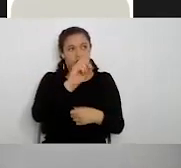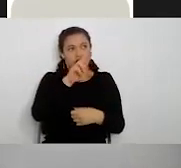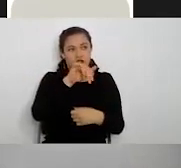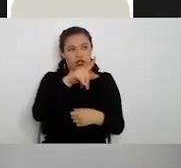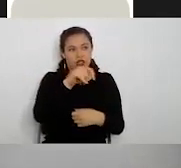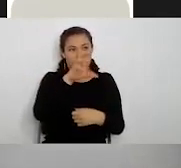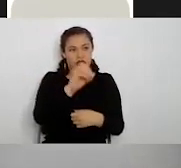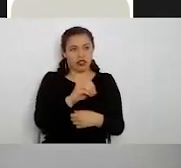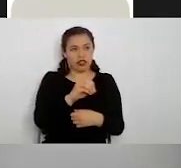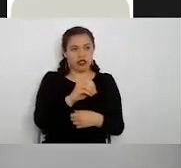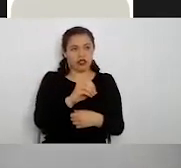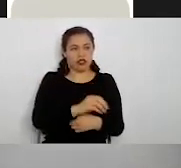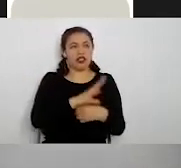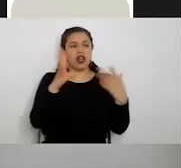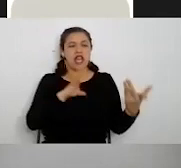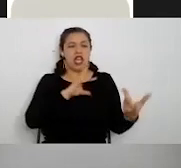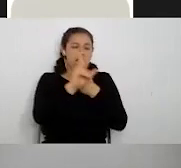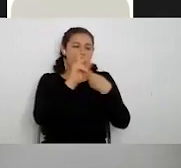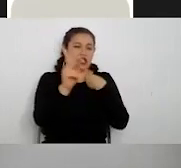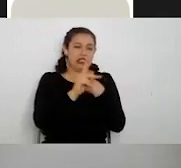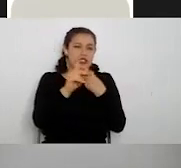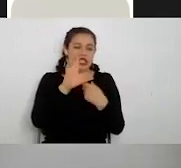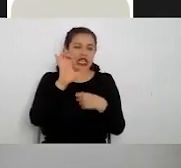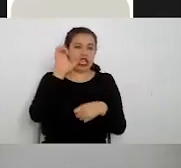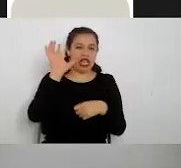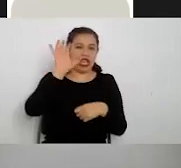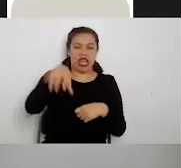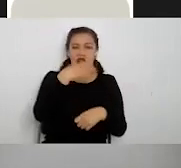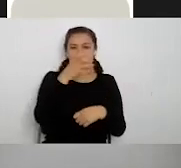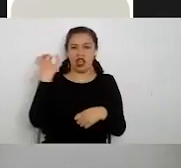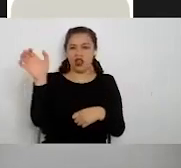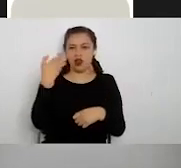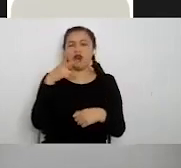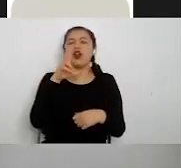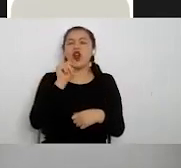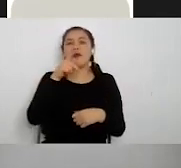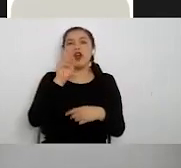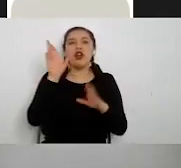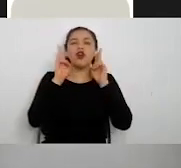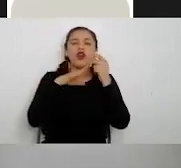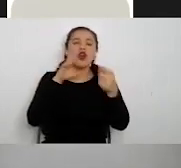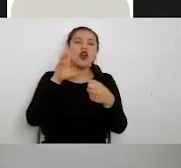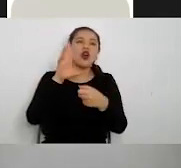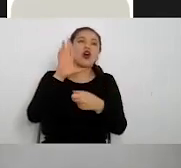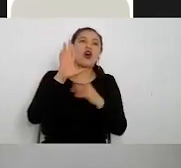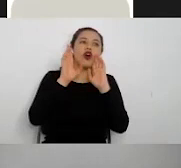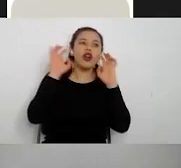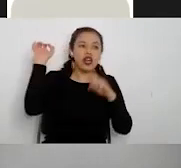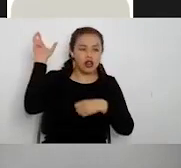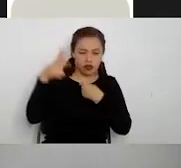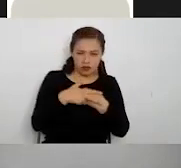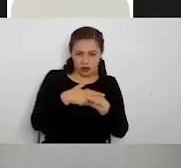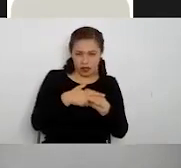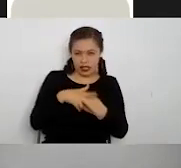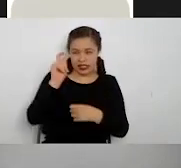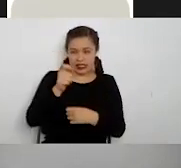zona del euro y los países que no están en el euro, pero que forman la Unión Europea. Eso quiere decir que el Reino Unido ya no tiene